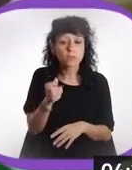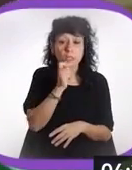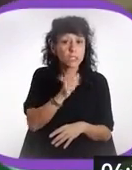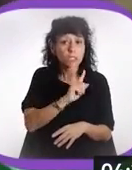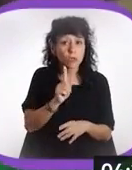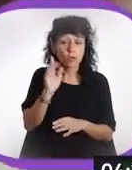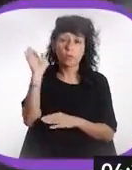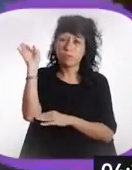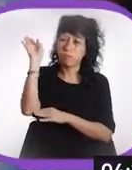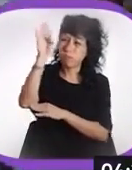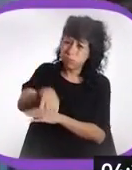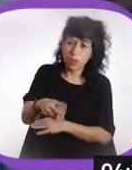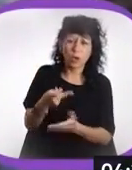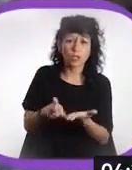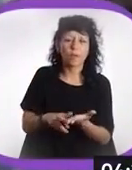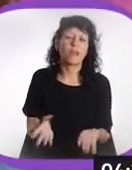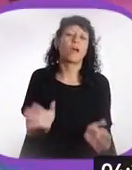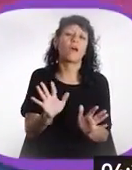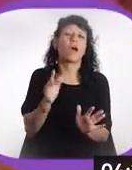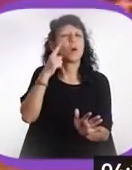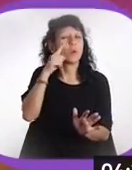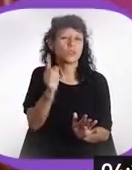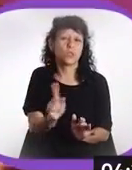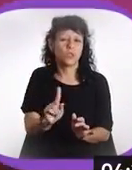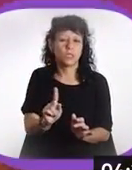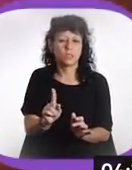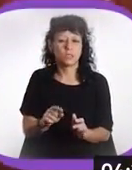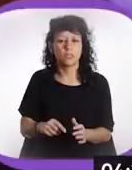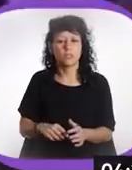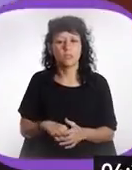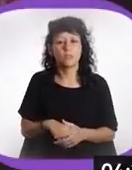sobre alguien más. No fue a propósito, Agura.